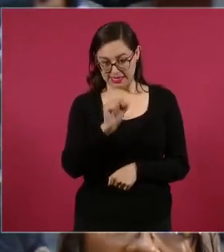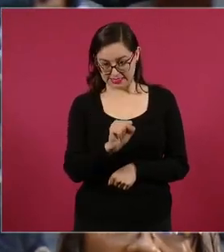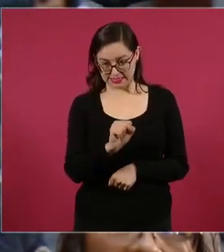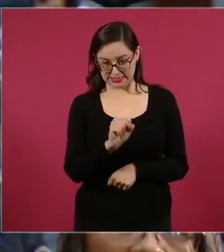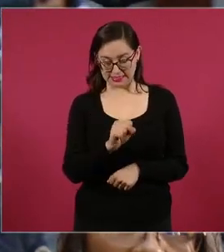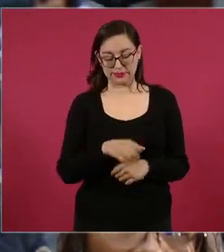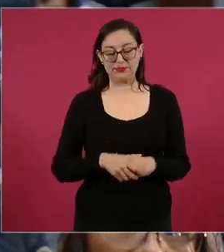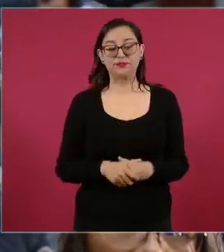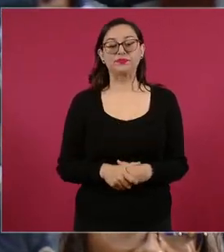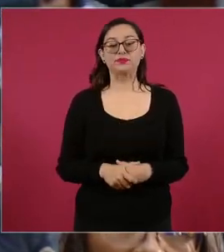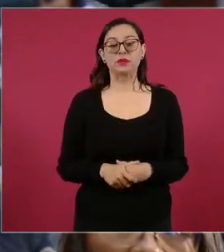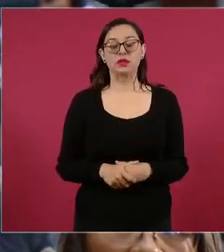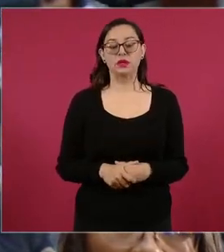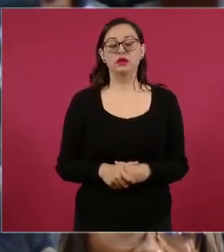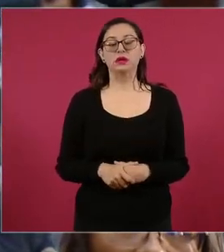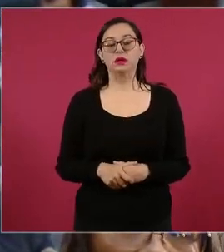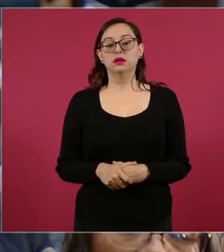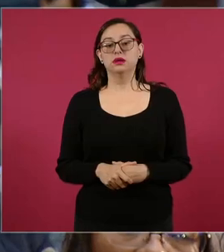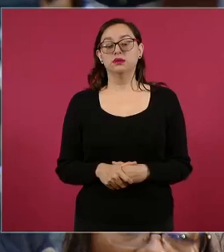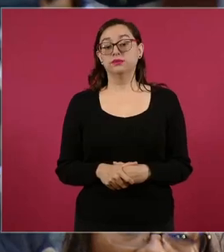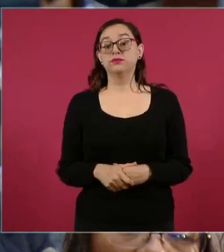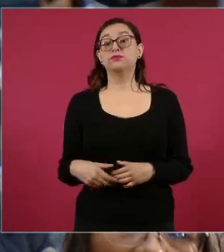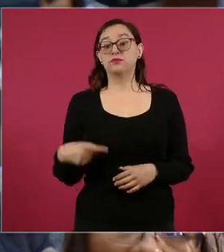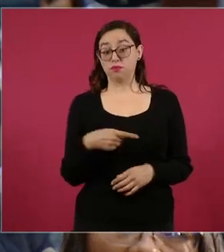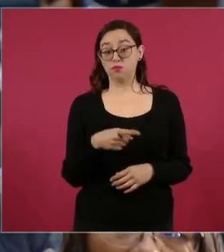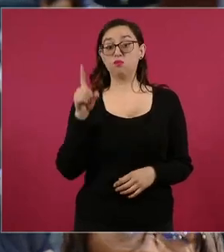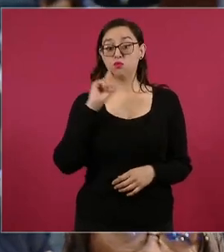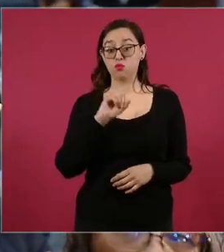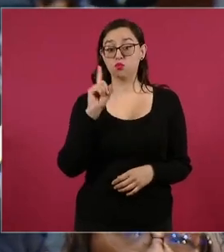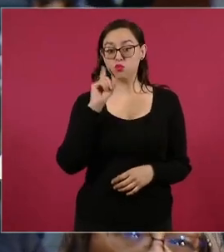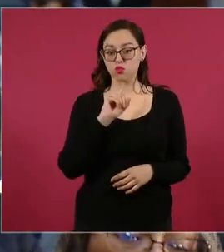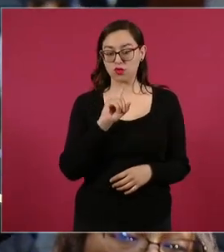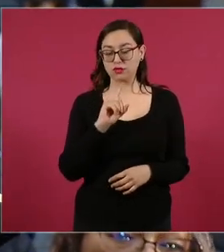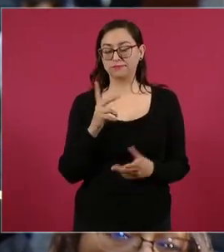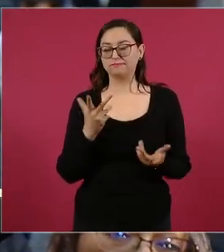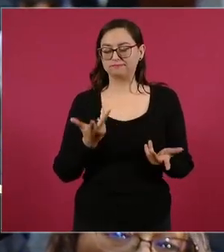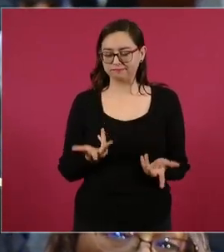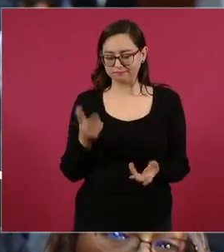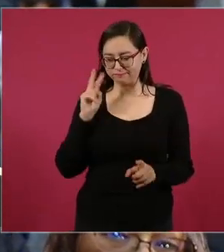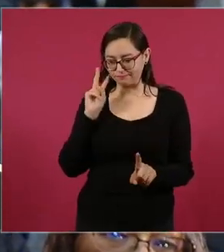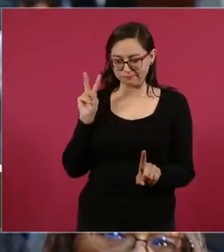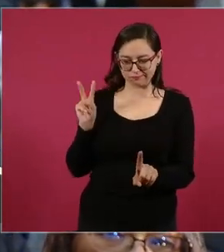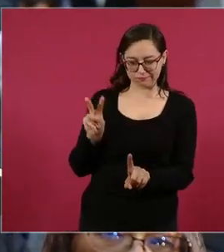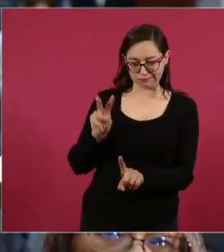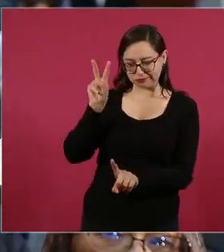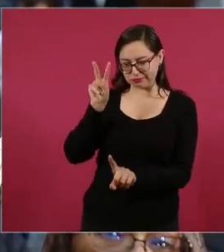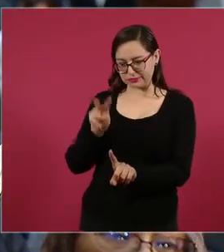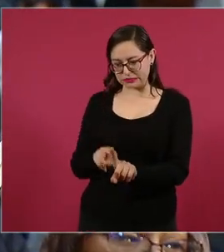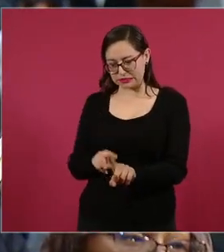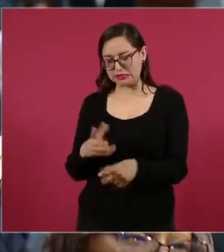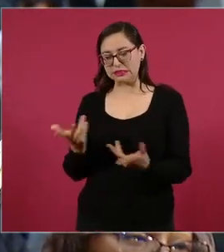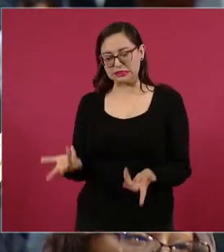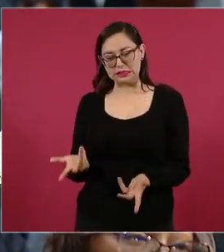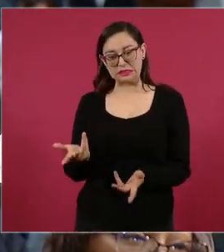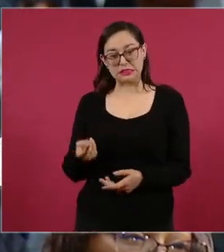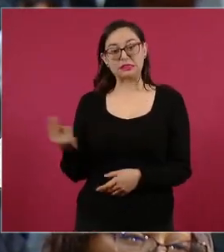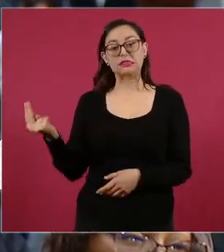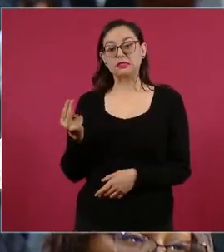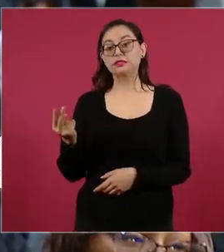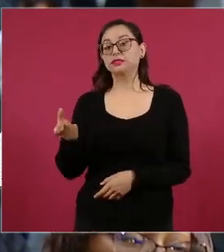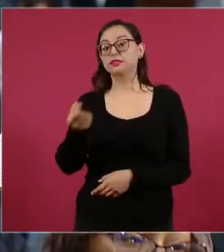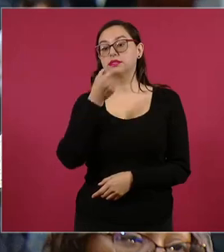quien desde la visión, el enfoque médico, sugieren que se le medique